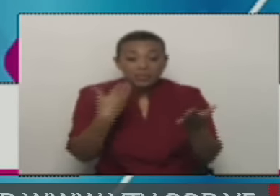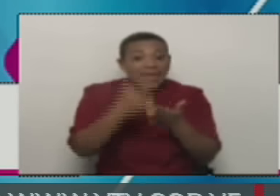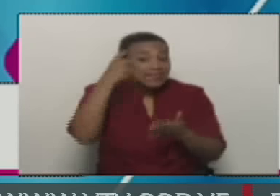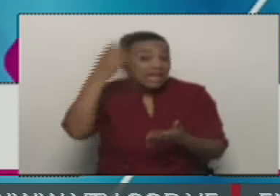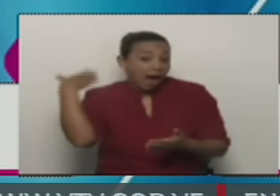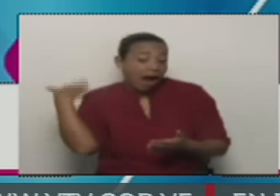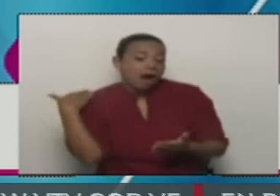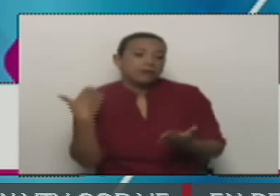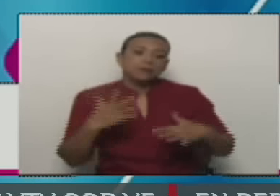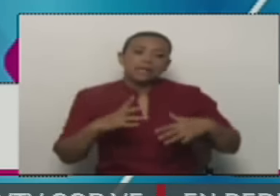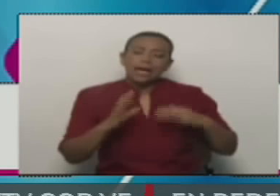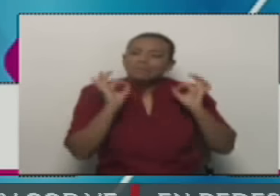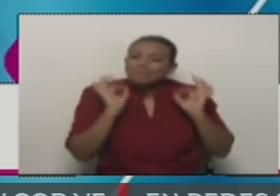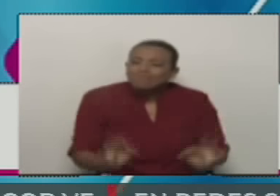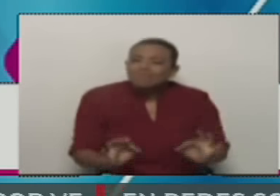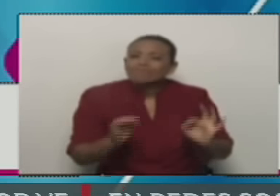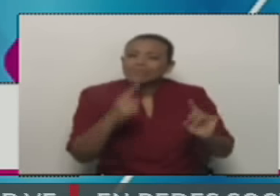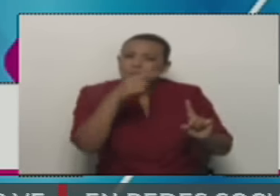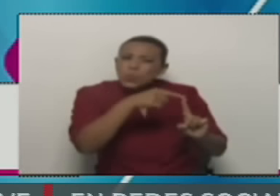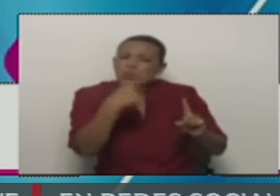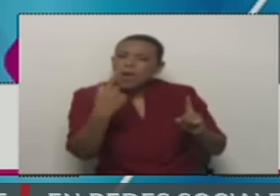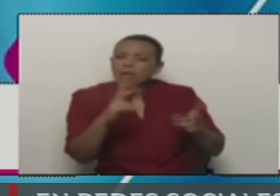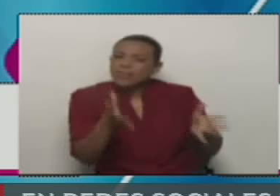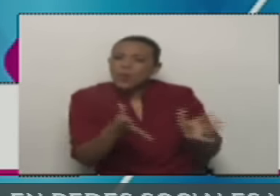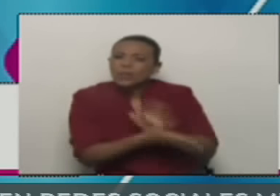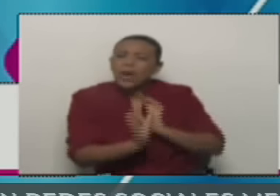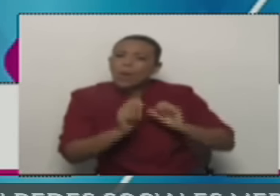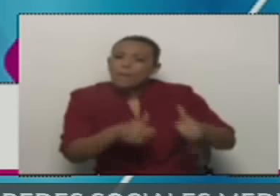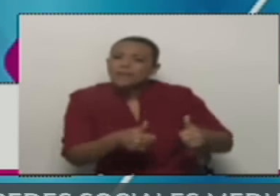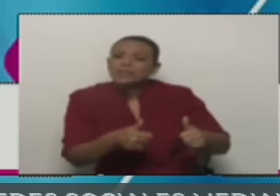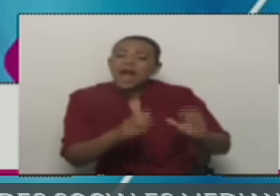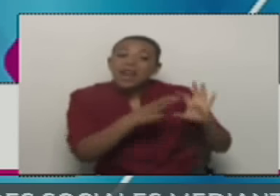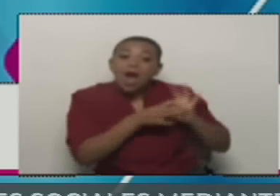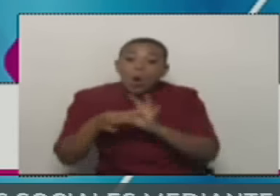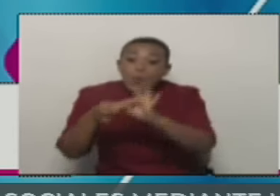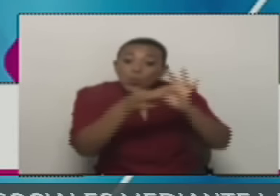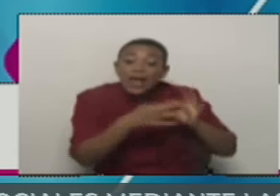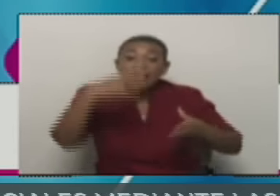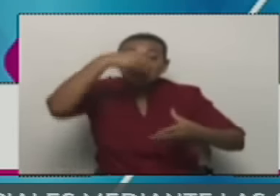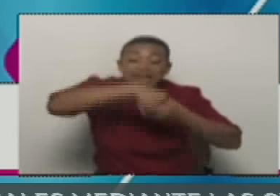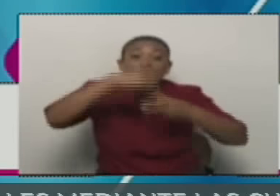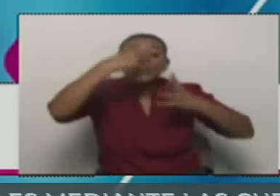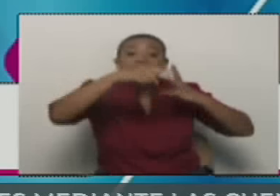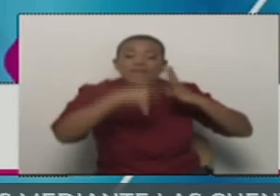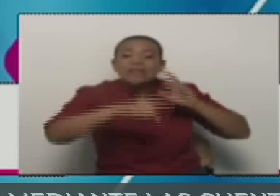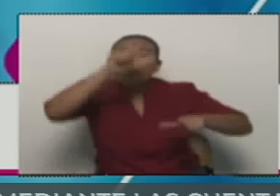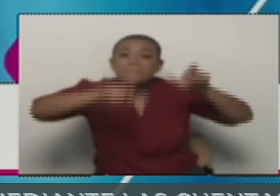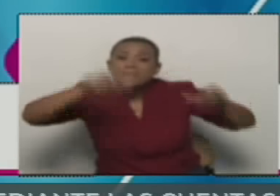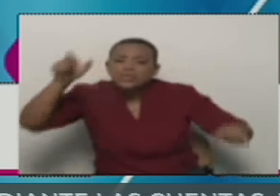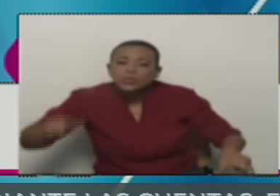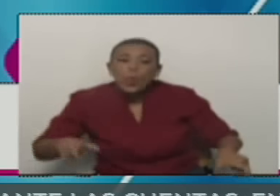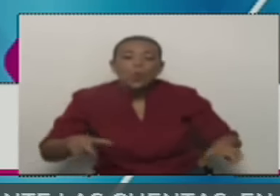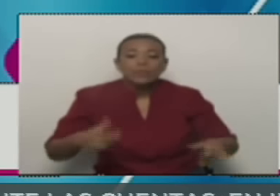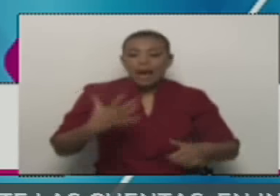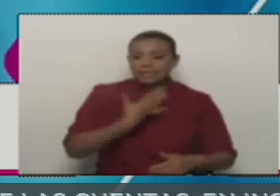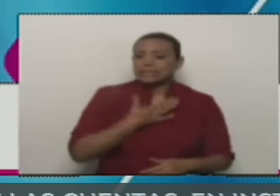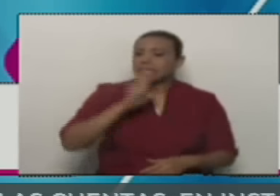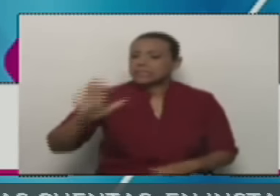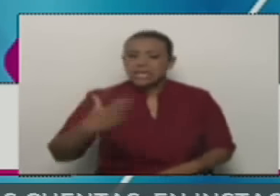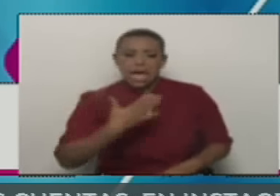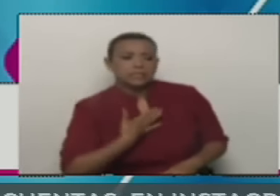primero tiene una concepción, usted hacía referencia ahora al inicio, es la unidad dentro de la diversidad, es la primera característica. Se